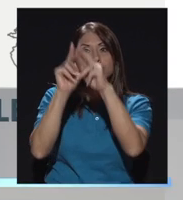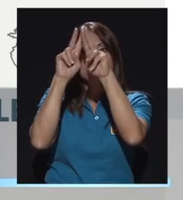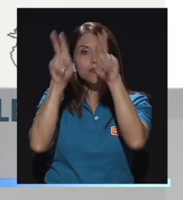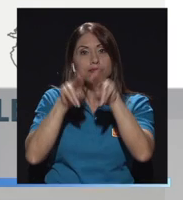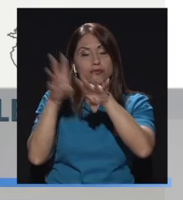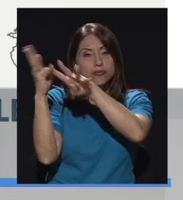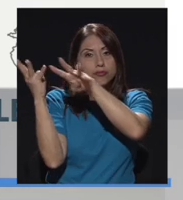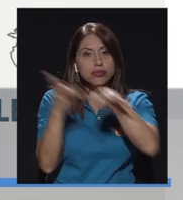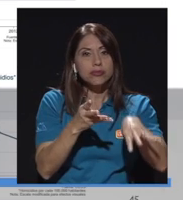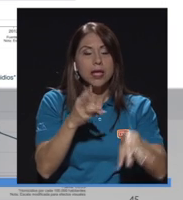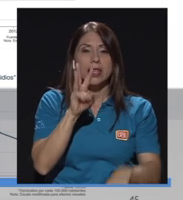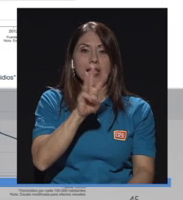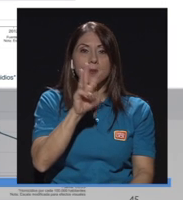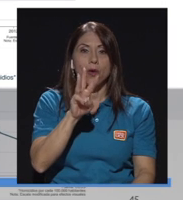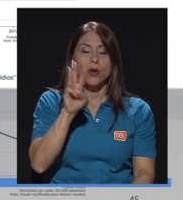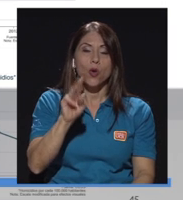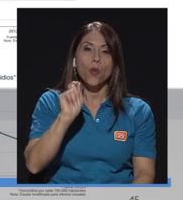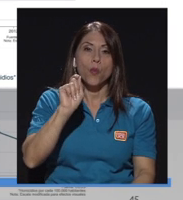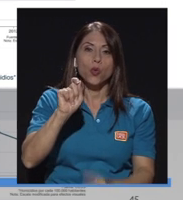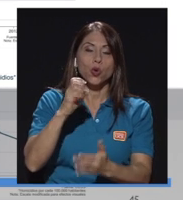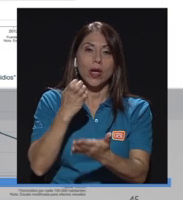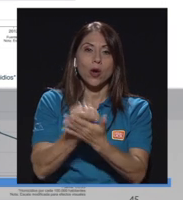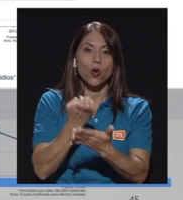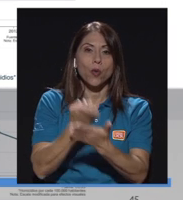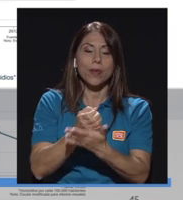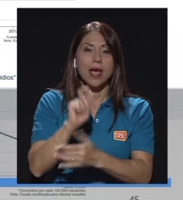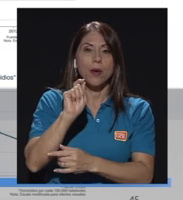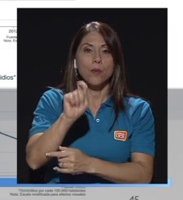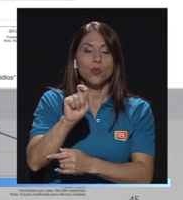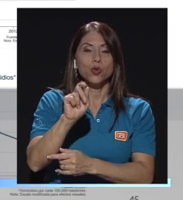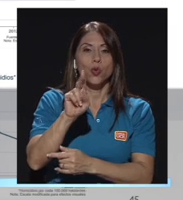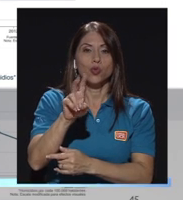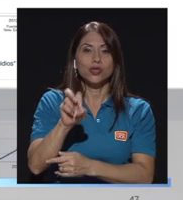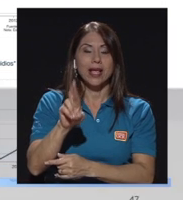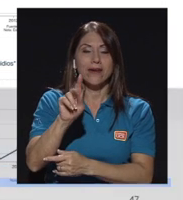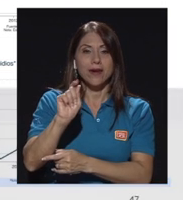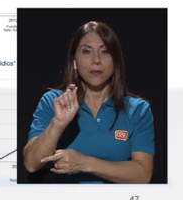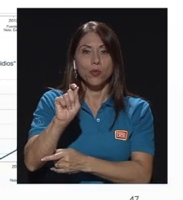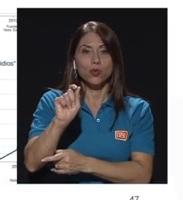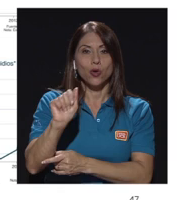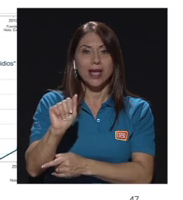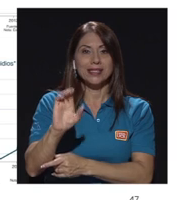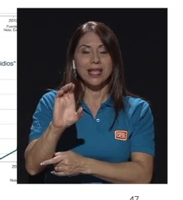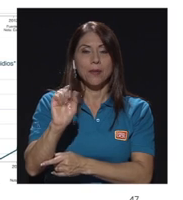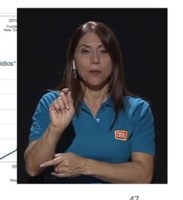www.economia.ucr.ac.cr.